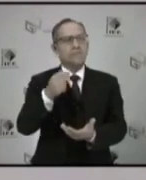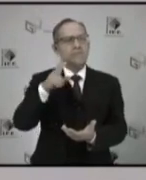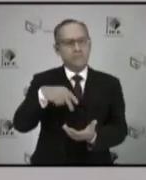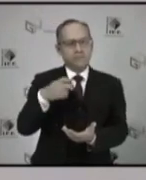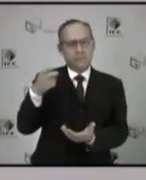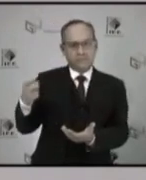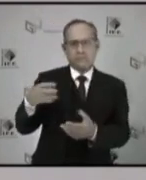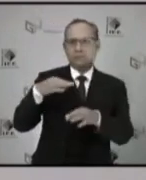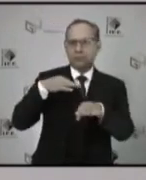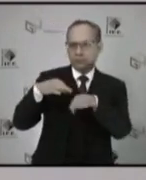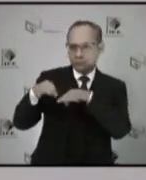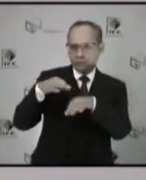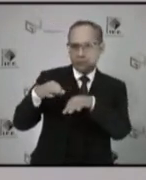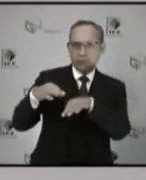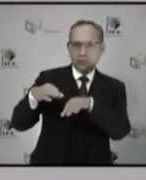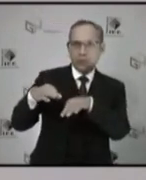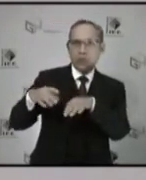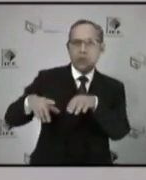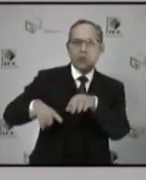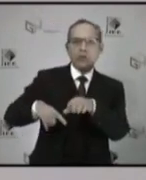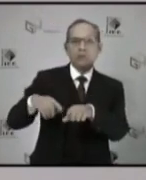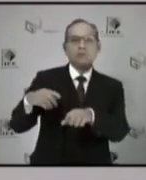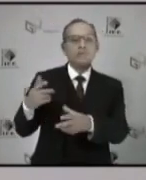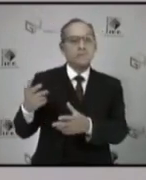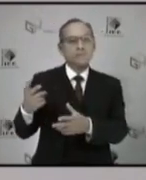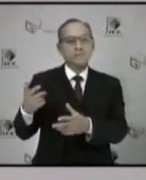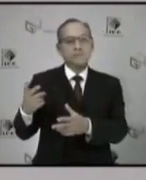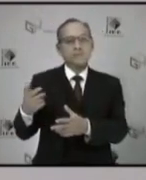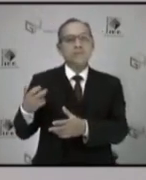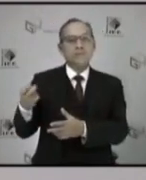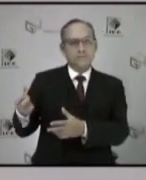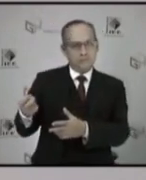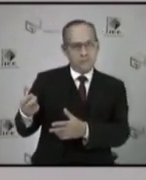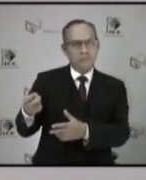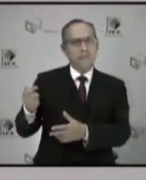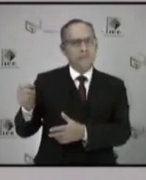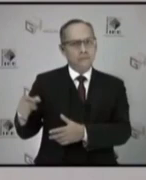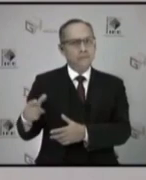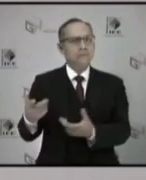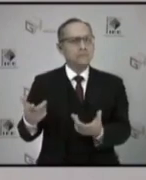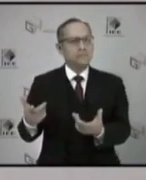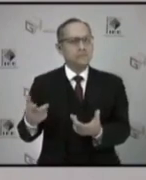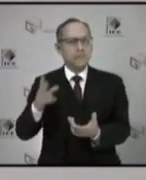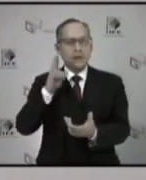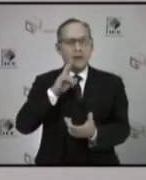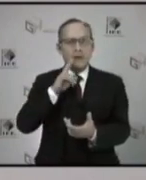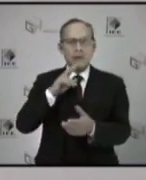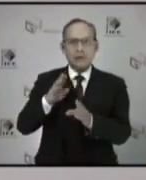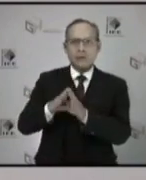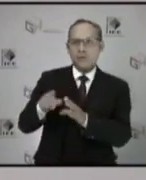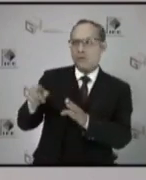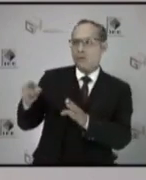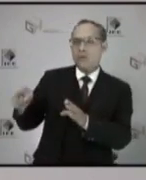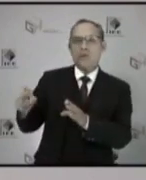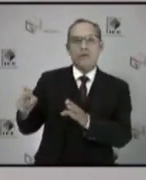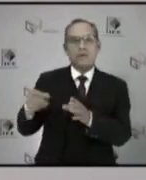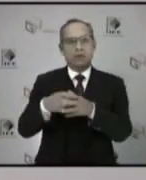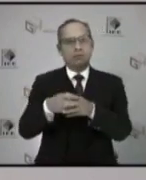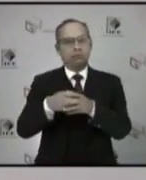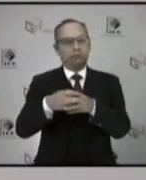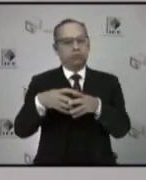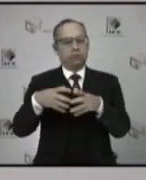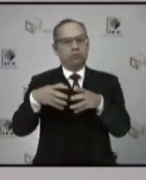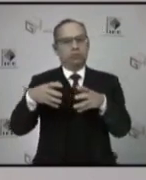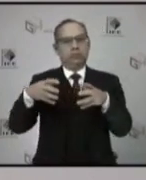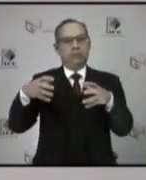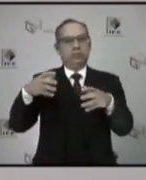gobierno, de empleado público, es interesante que nos diga cómo multiplica su patrimonio. Cómo